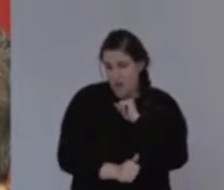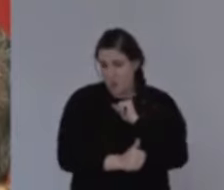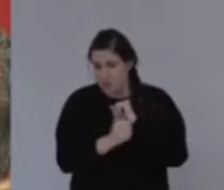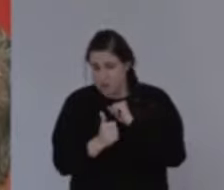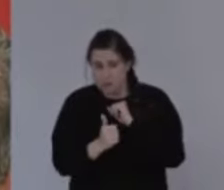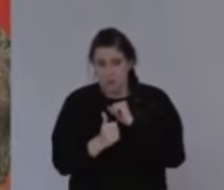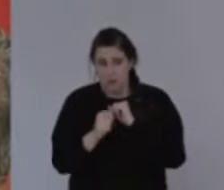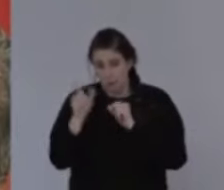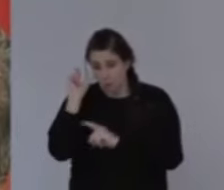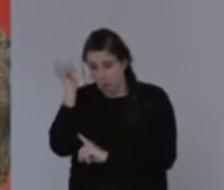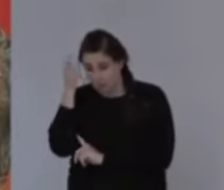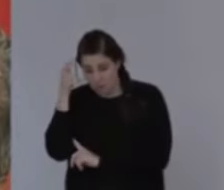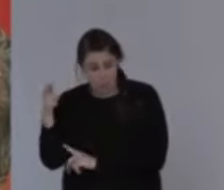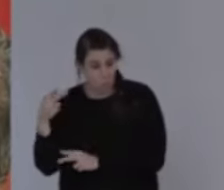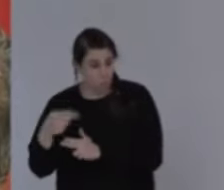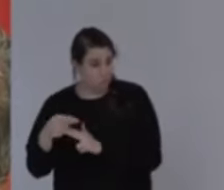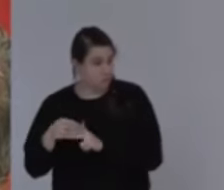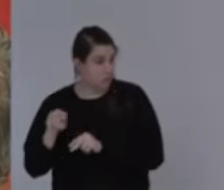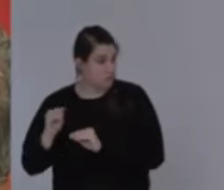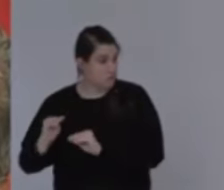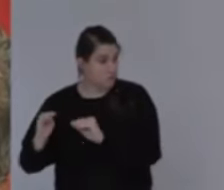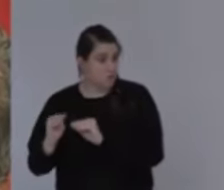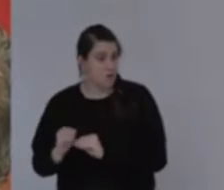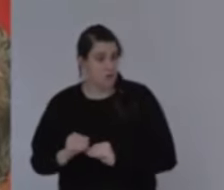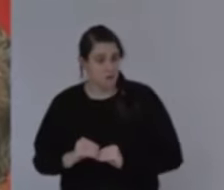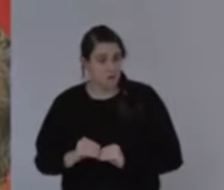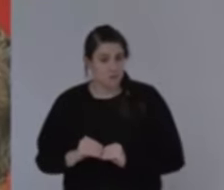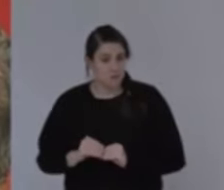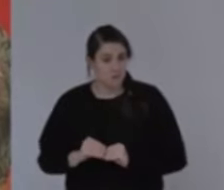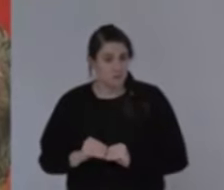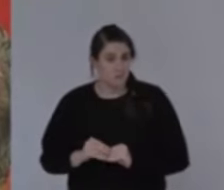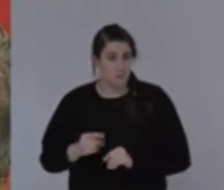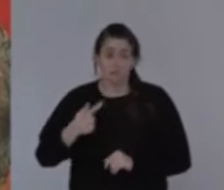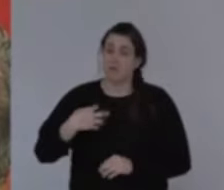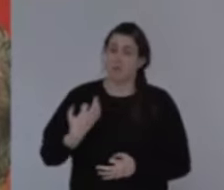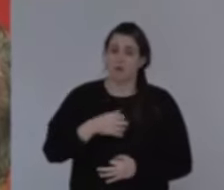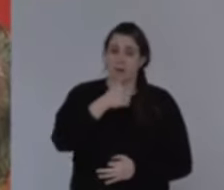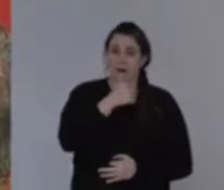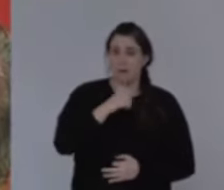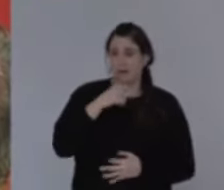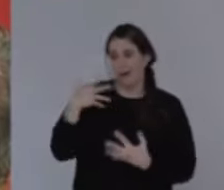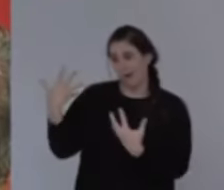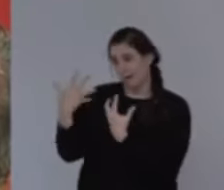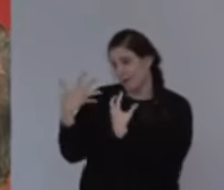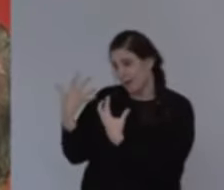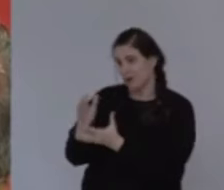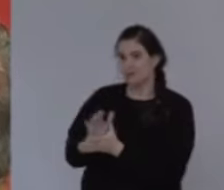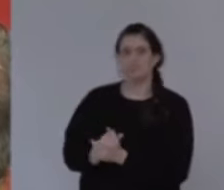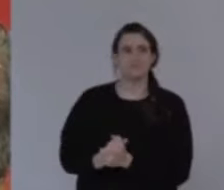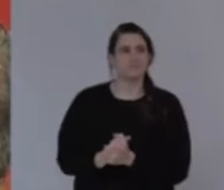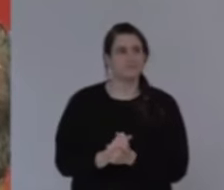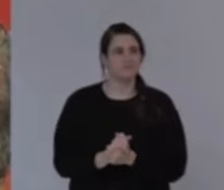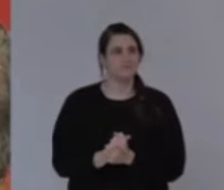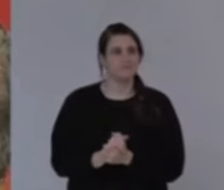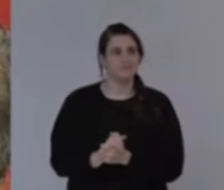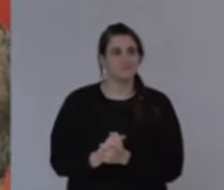el concepto que tienen de la política. Incluso tenemos que aguantar no solo consejos, sino